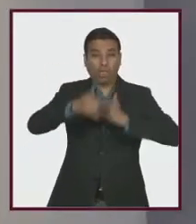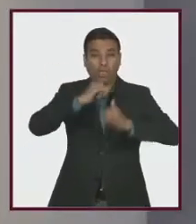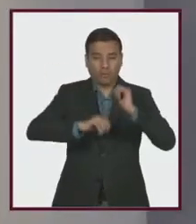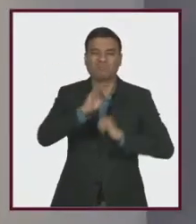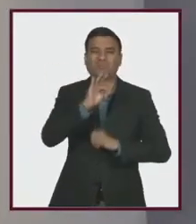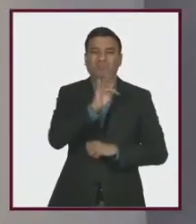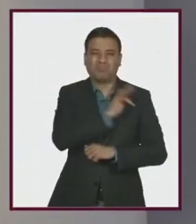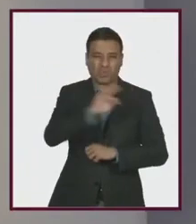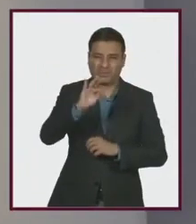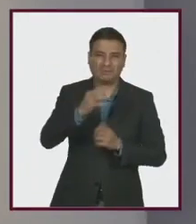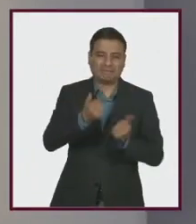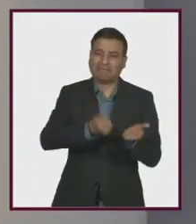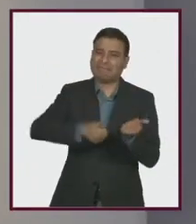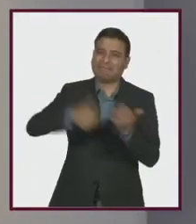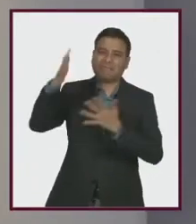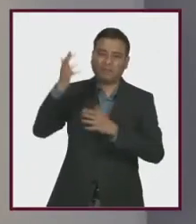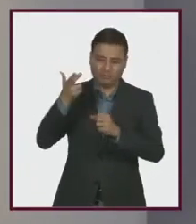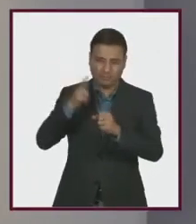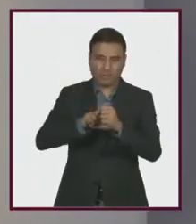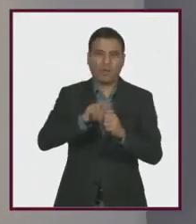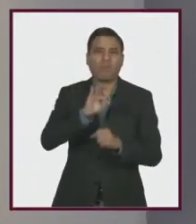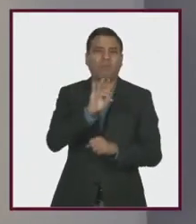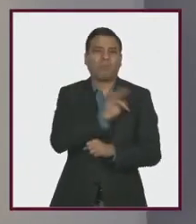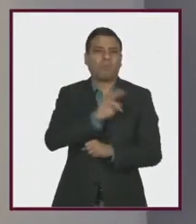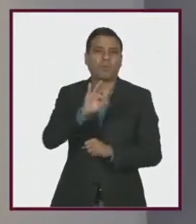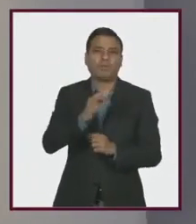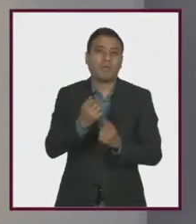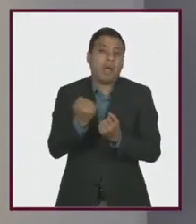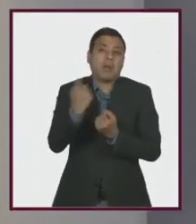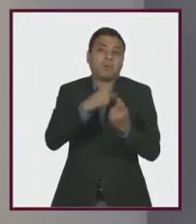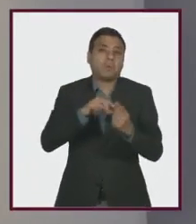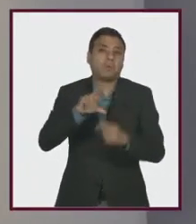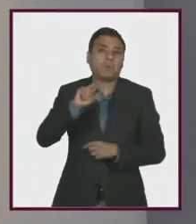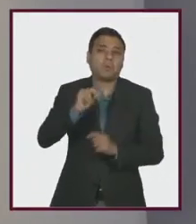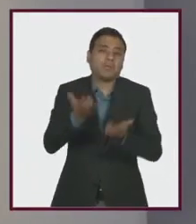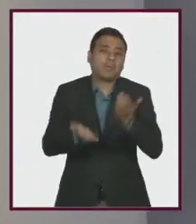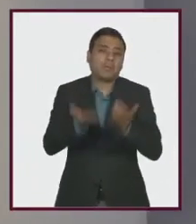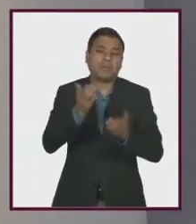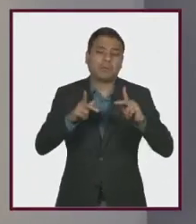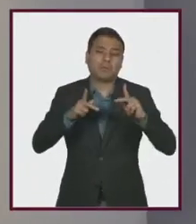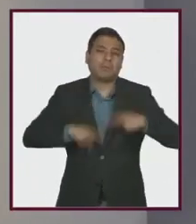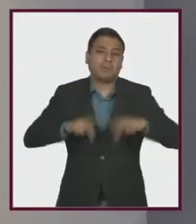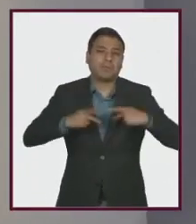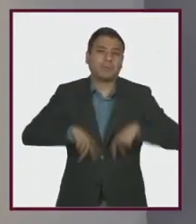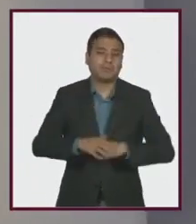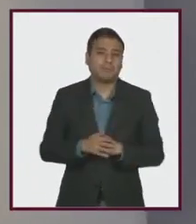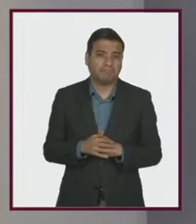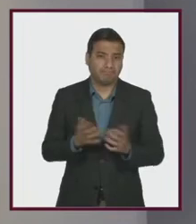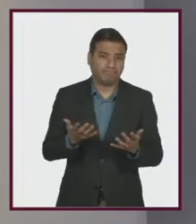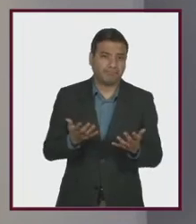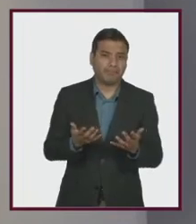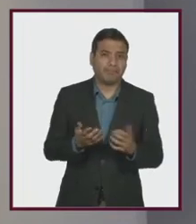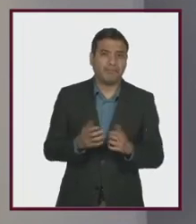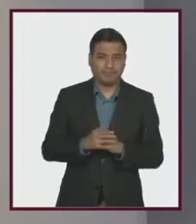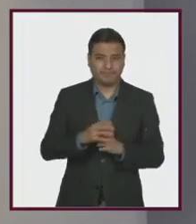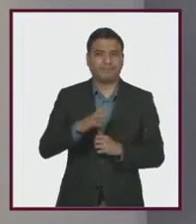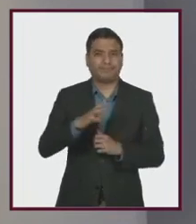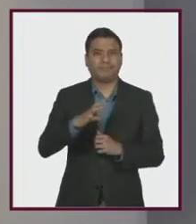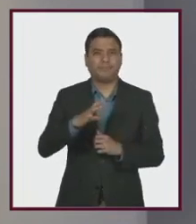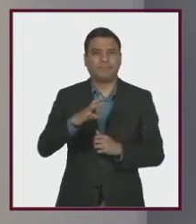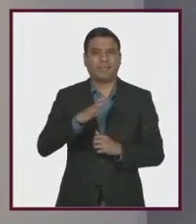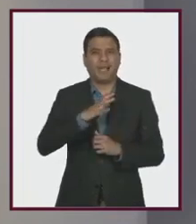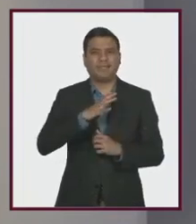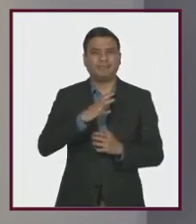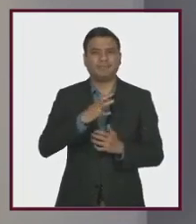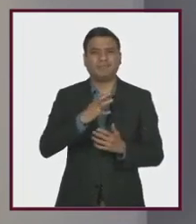puede ocurrir, ¿no? Pero va a depender de la persona. Y esto va a llevar a síntomas específicos como tal. Entonces,